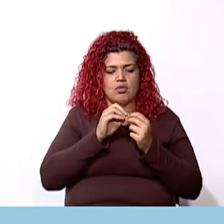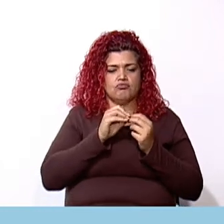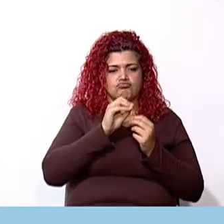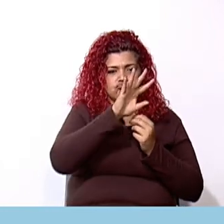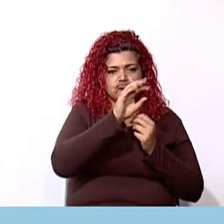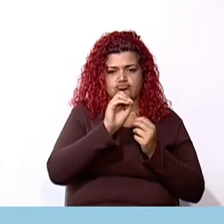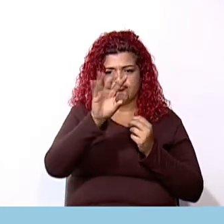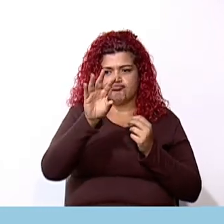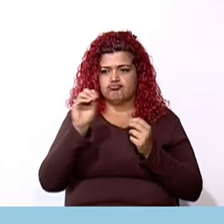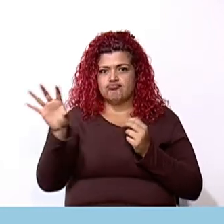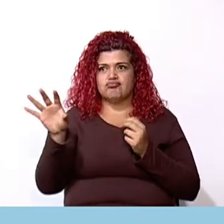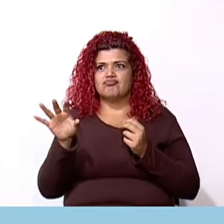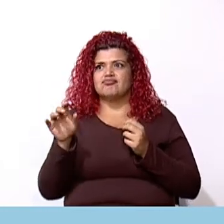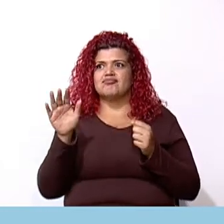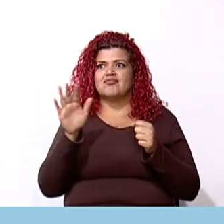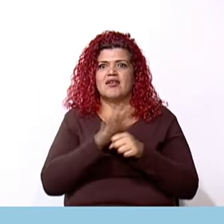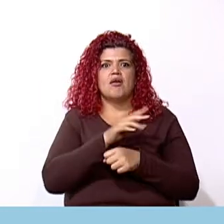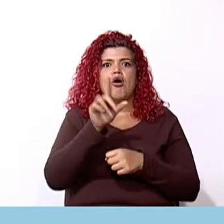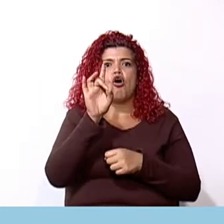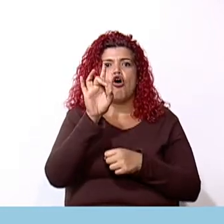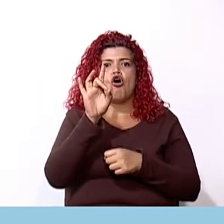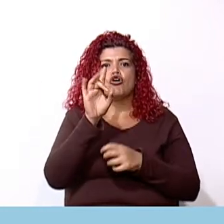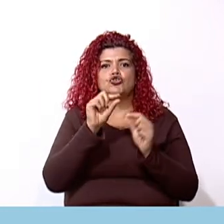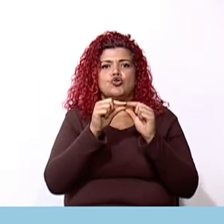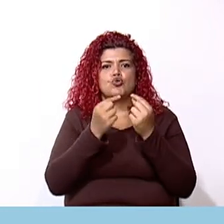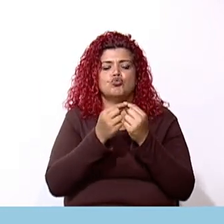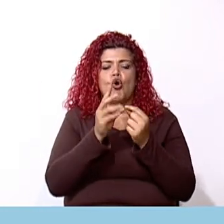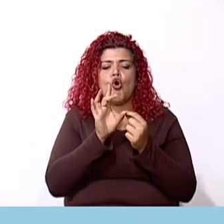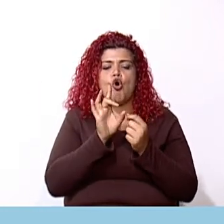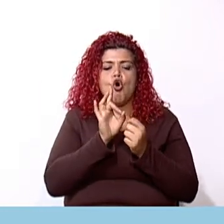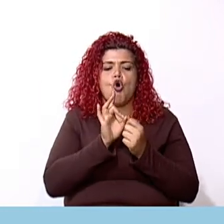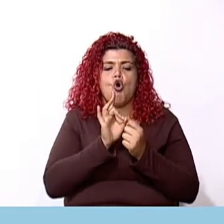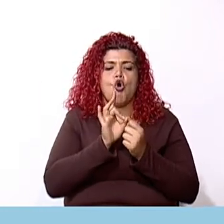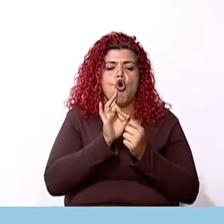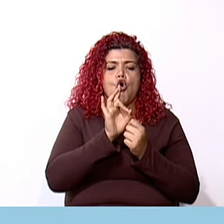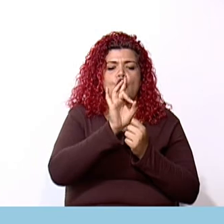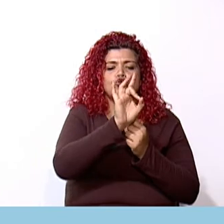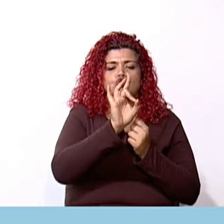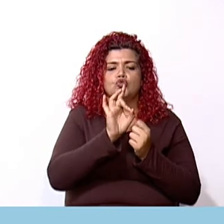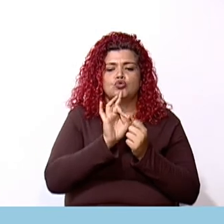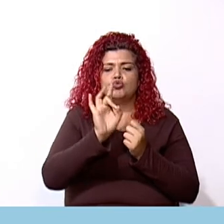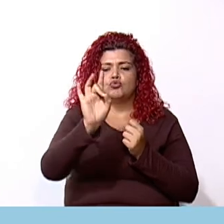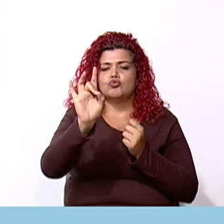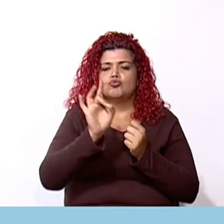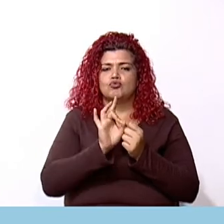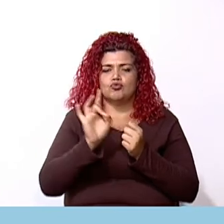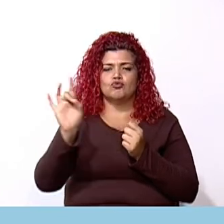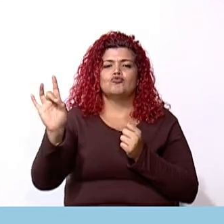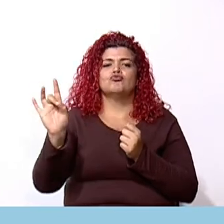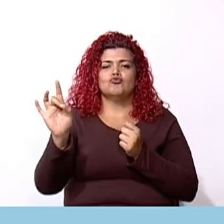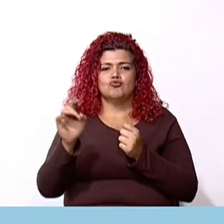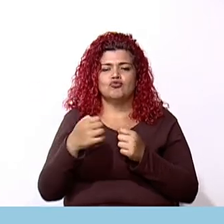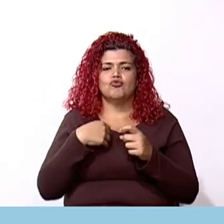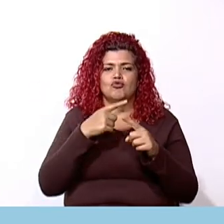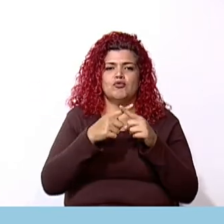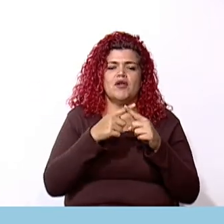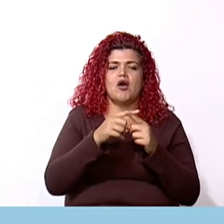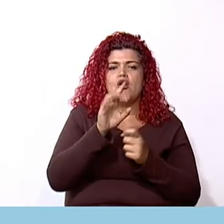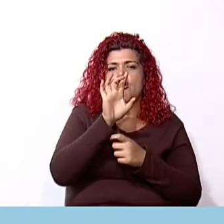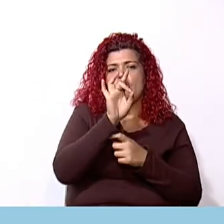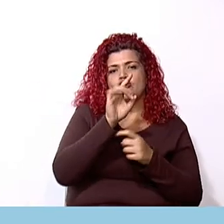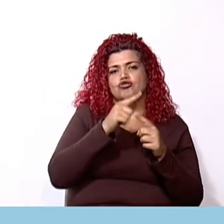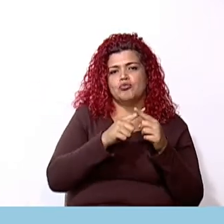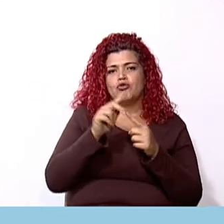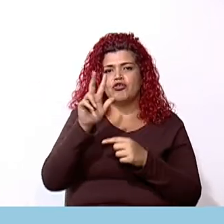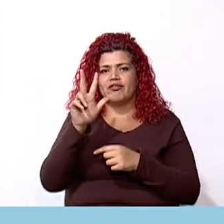Nos dan 8 grupos, es decir, pudimos hacer 8 repartos. Al multiplicar 8